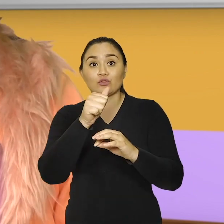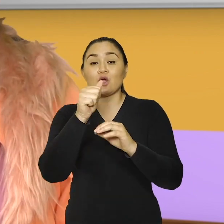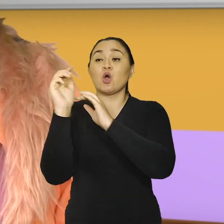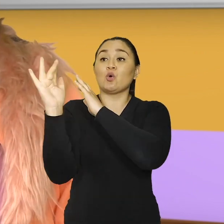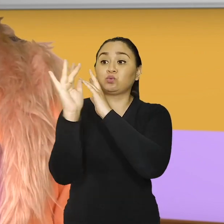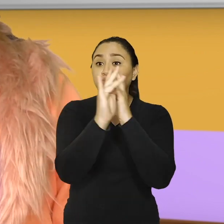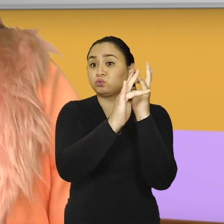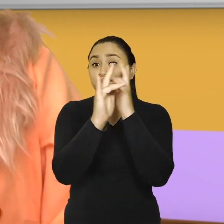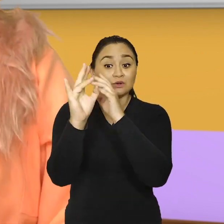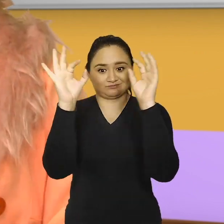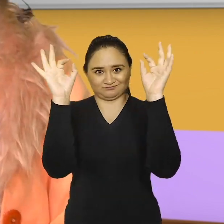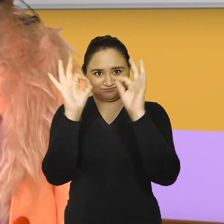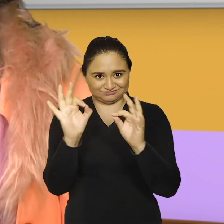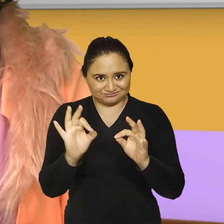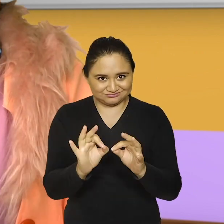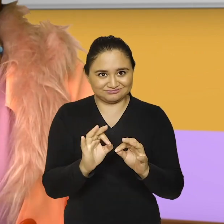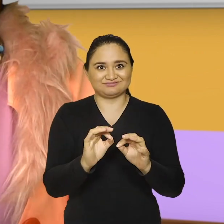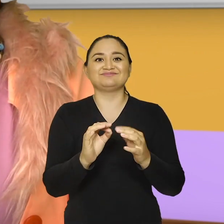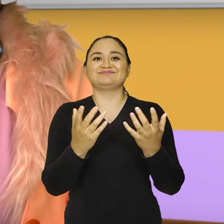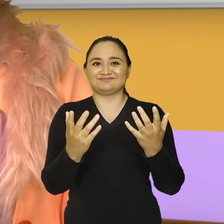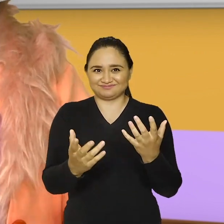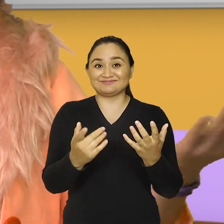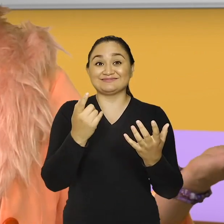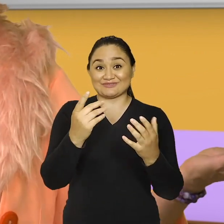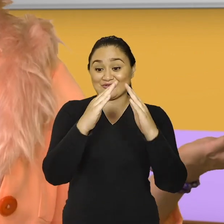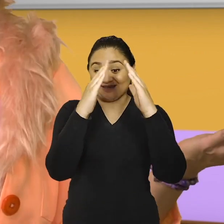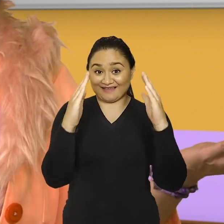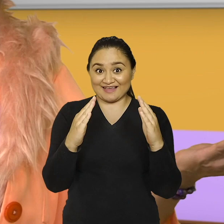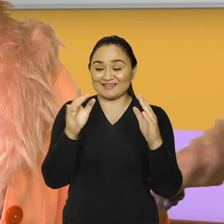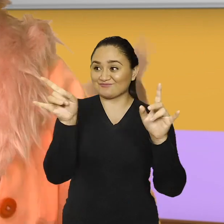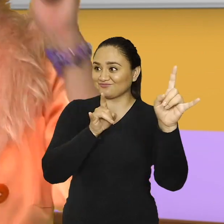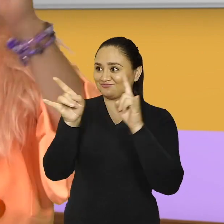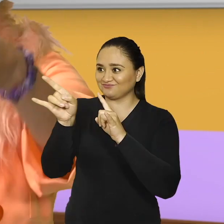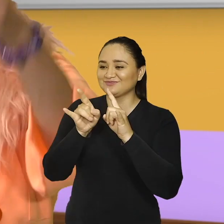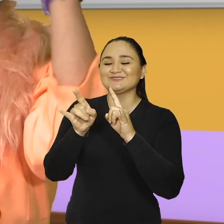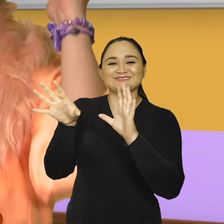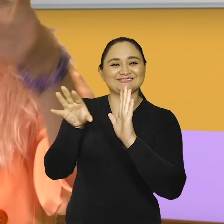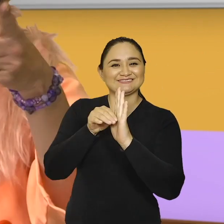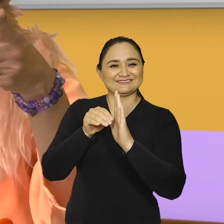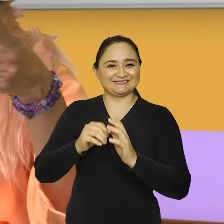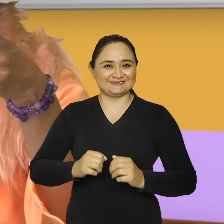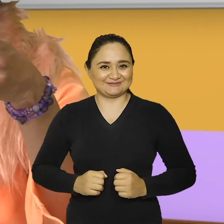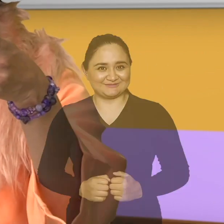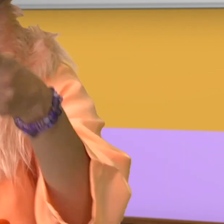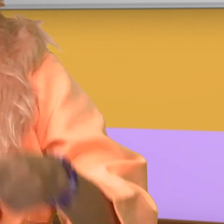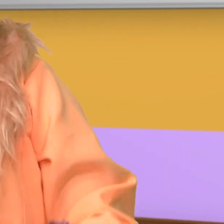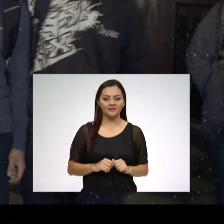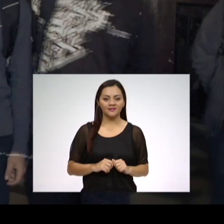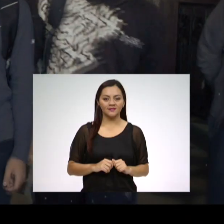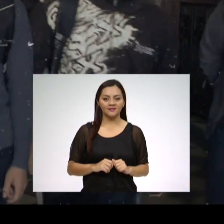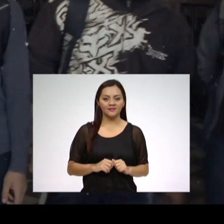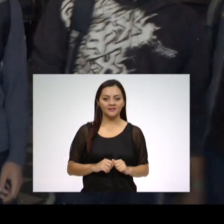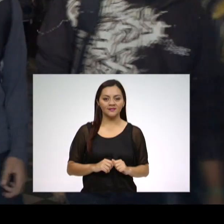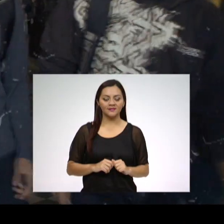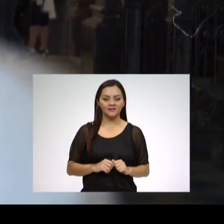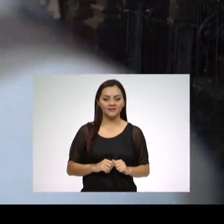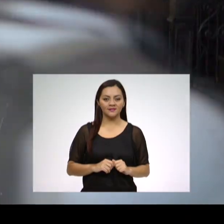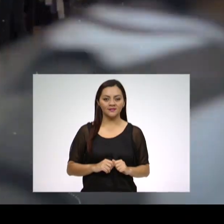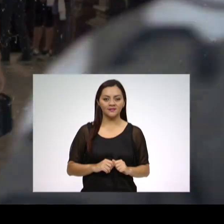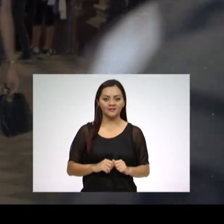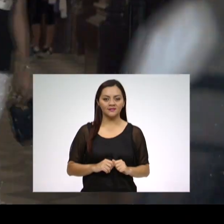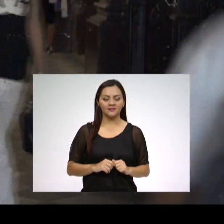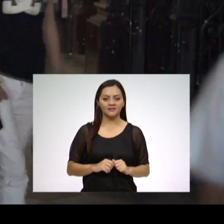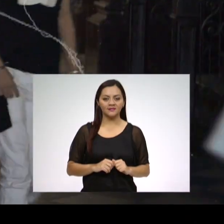y eólicas. Y la energía eléctrica que llega hasta tu casa proviene de esos lugares.